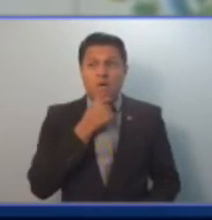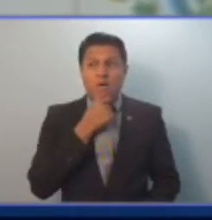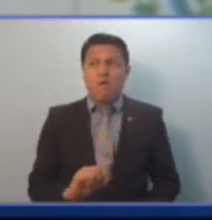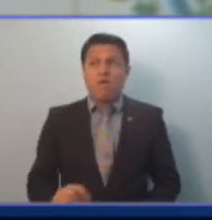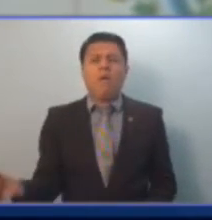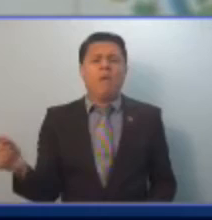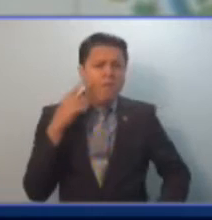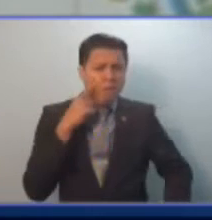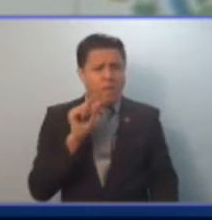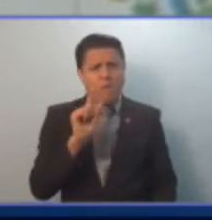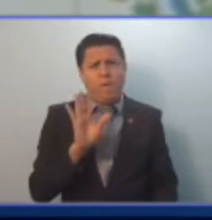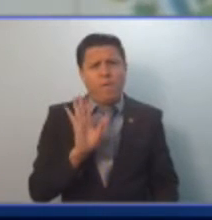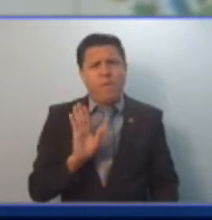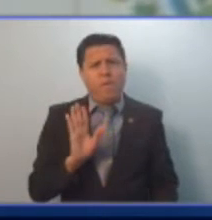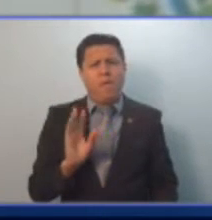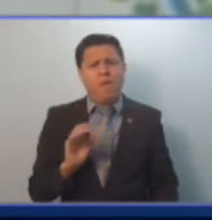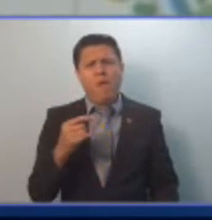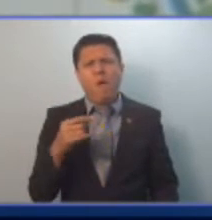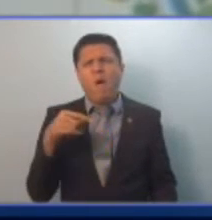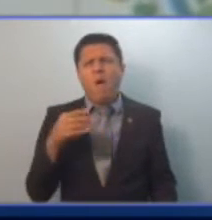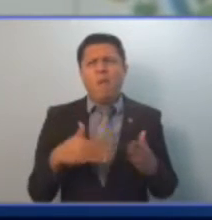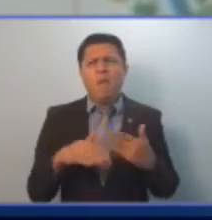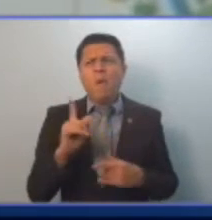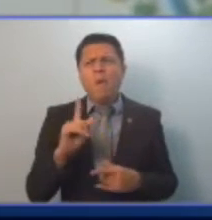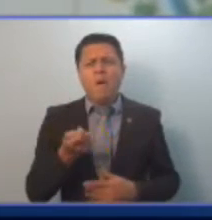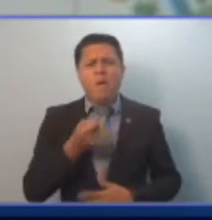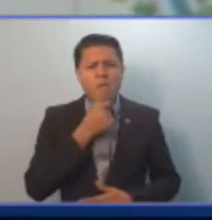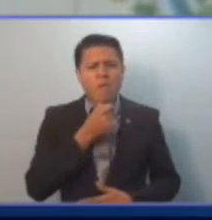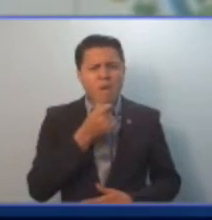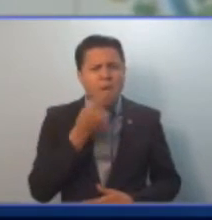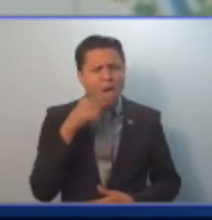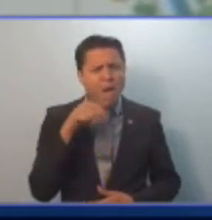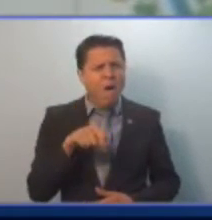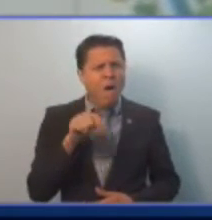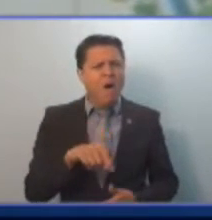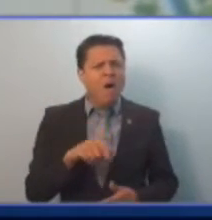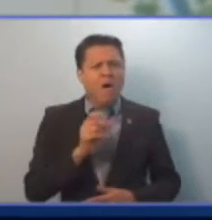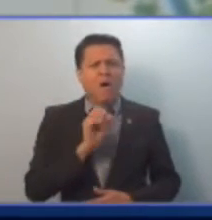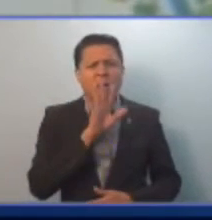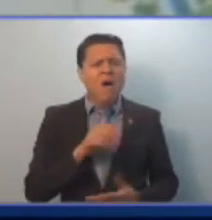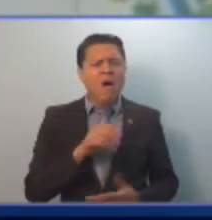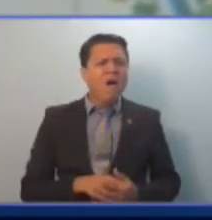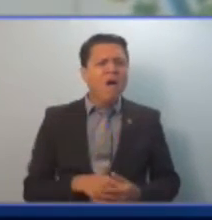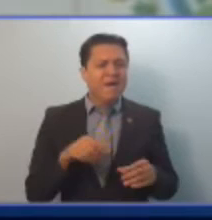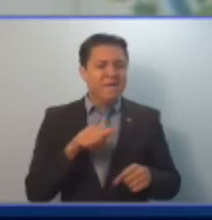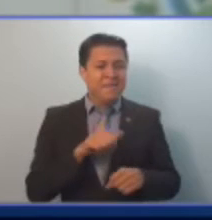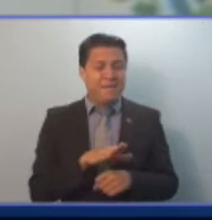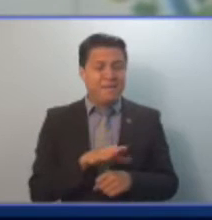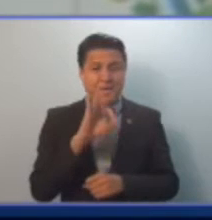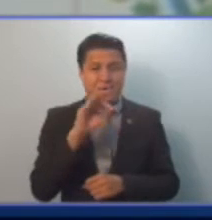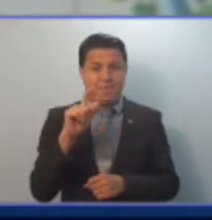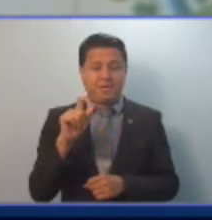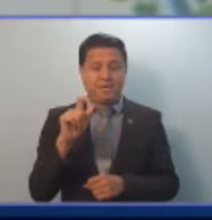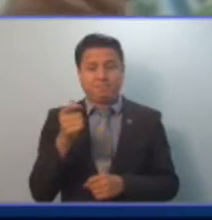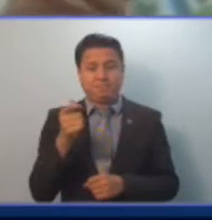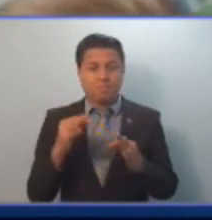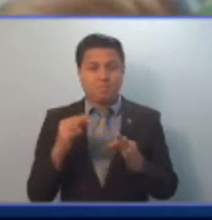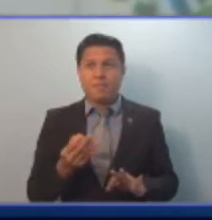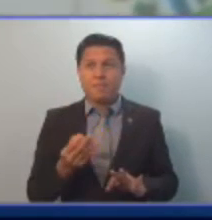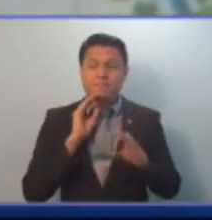poco que salgan. Hoy nos notifican, y para estar acá nos notifican por fax o hay otros